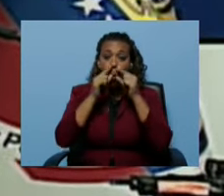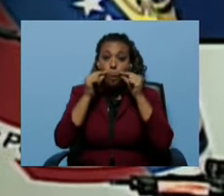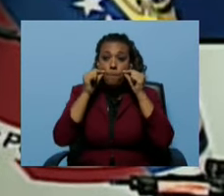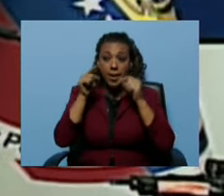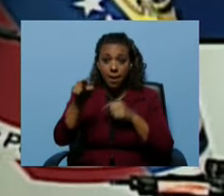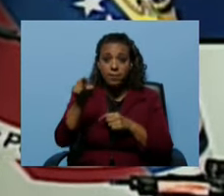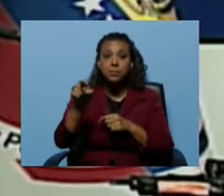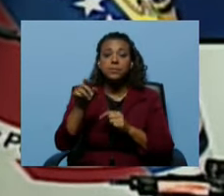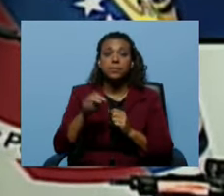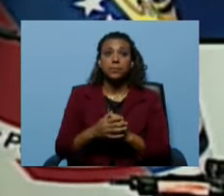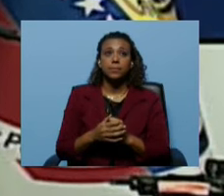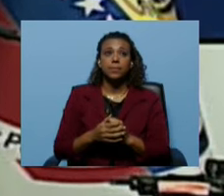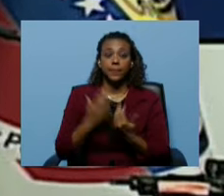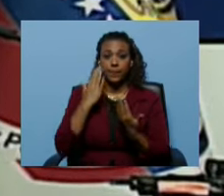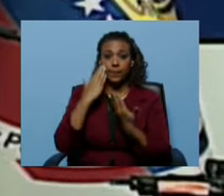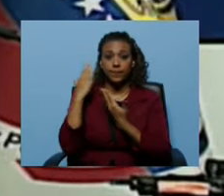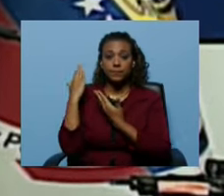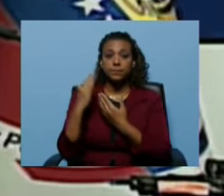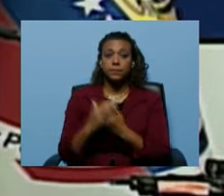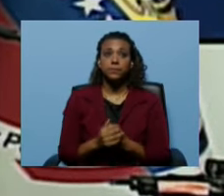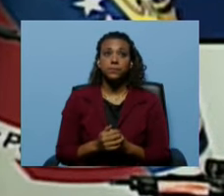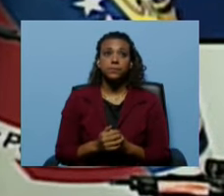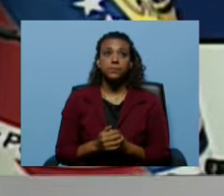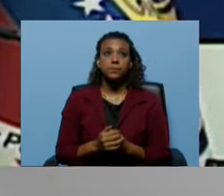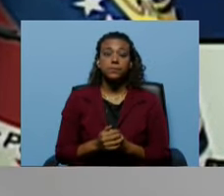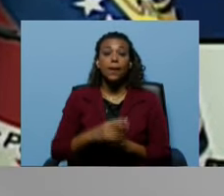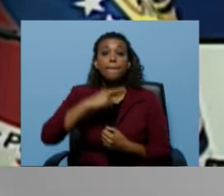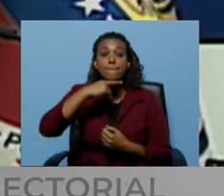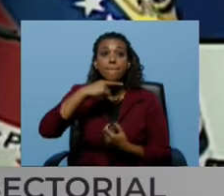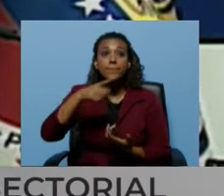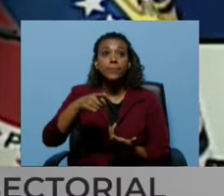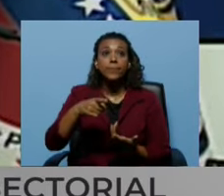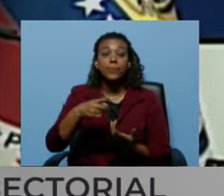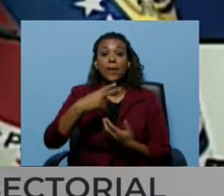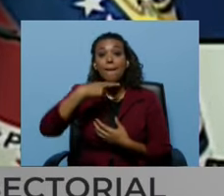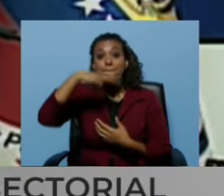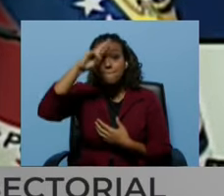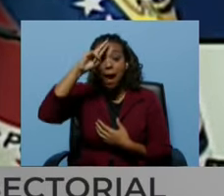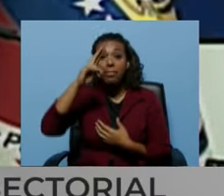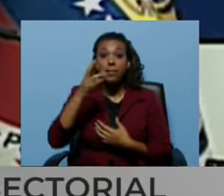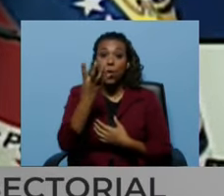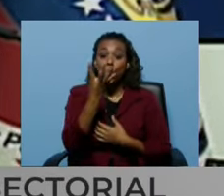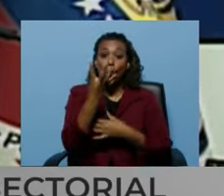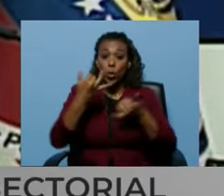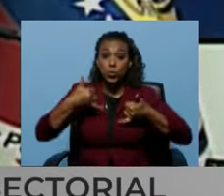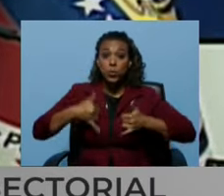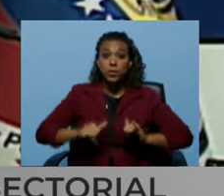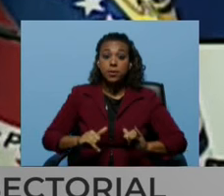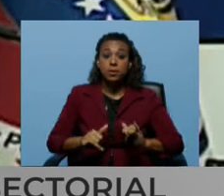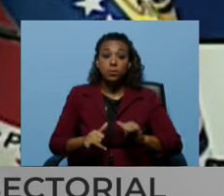Wilber José Castañeda, padre de 4 hijos,